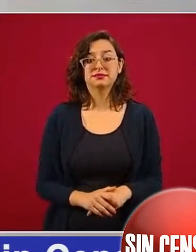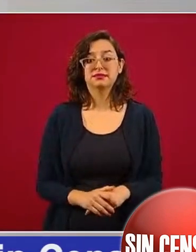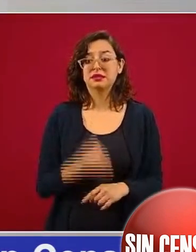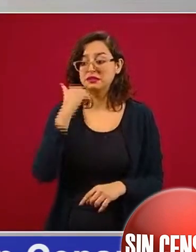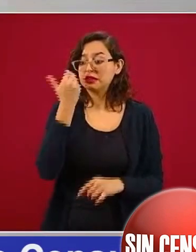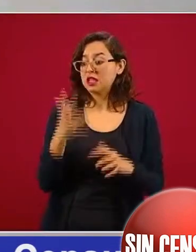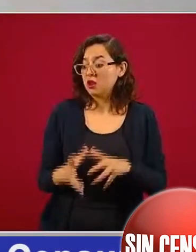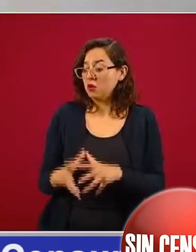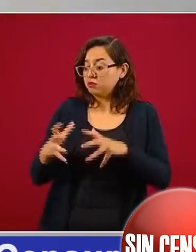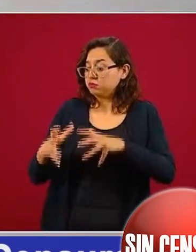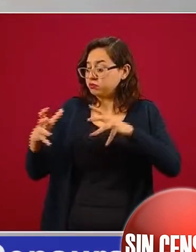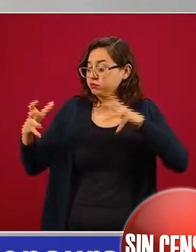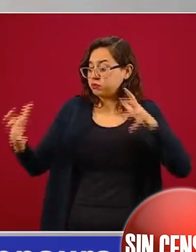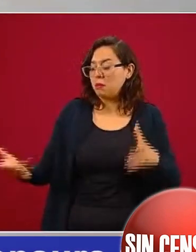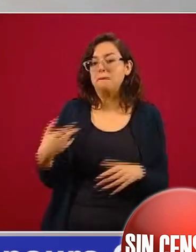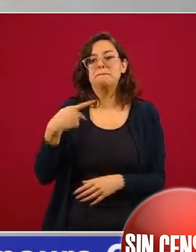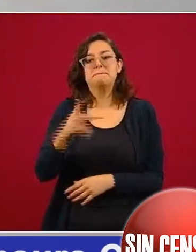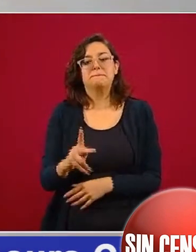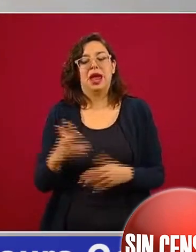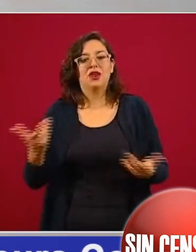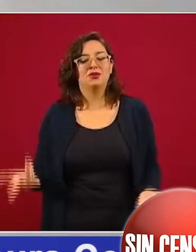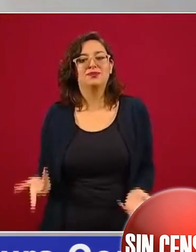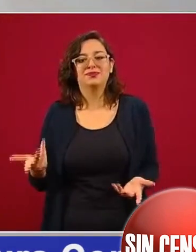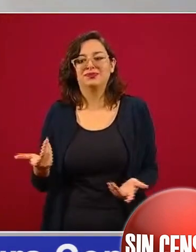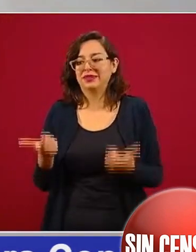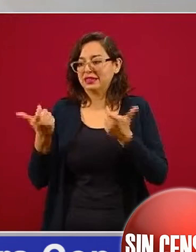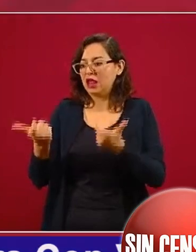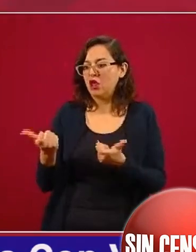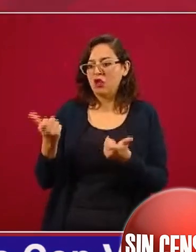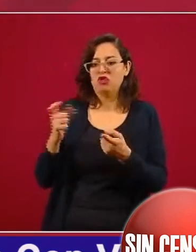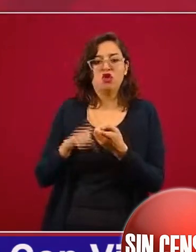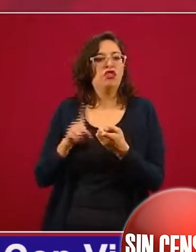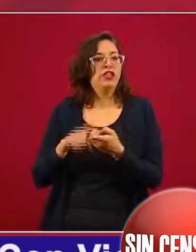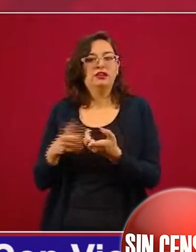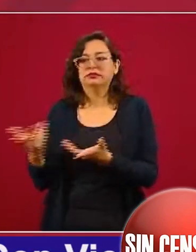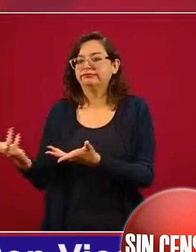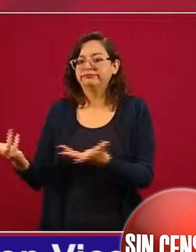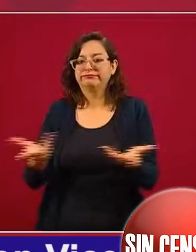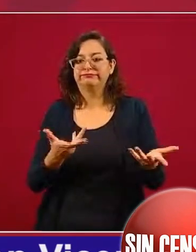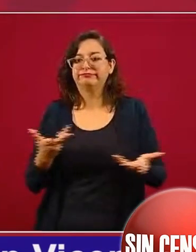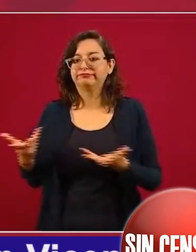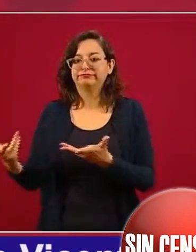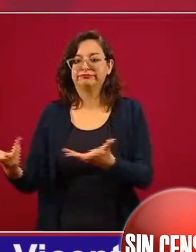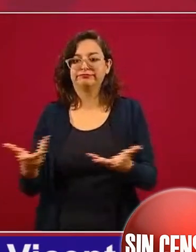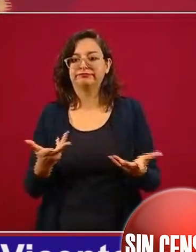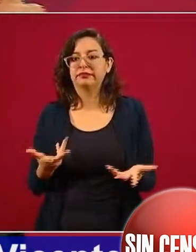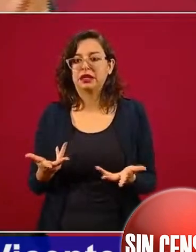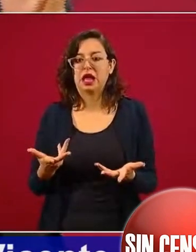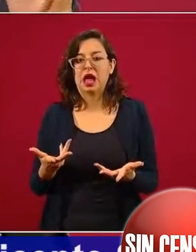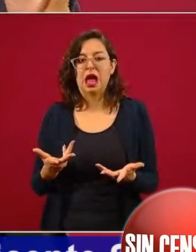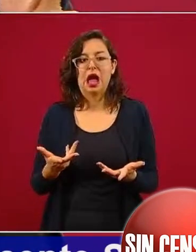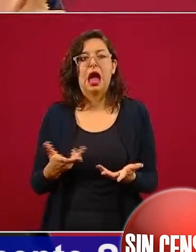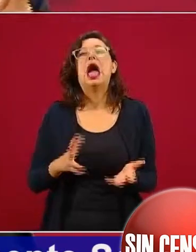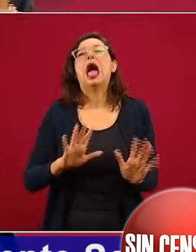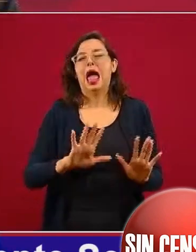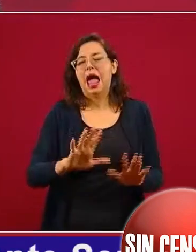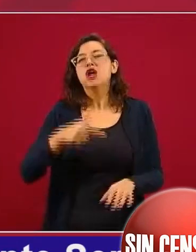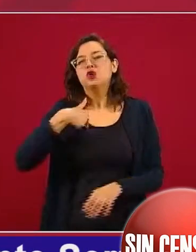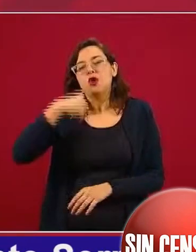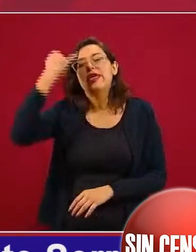¿Y de dónde sale o de dónde podría salir? De aumentar impuestos.